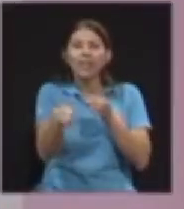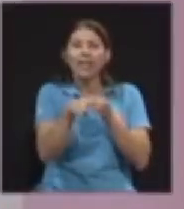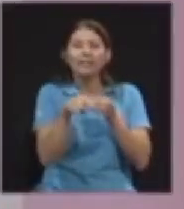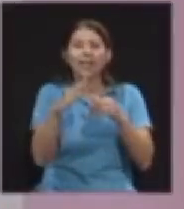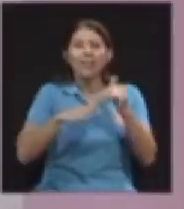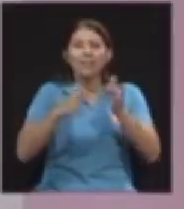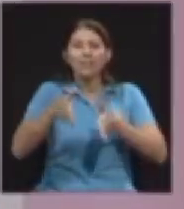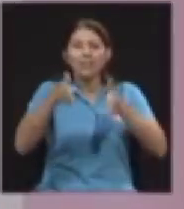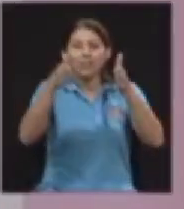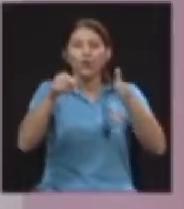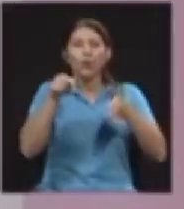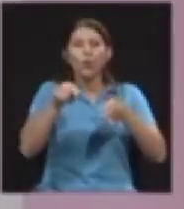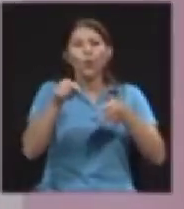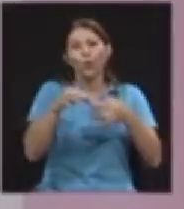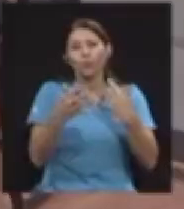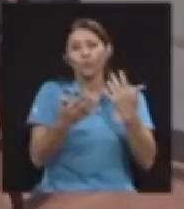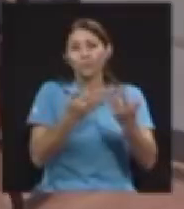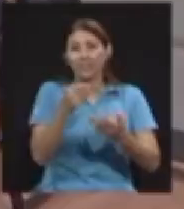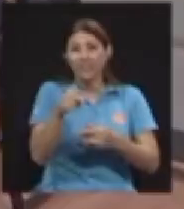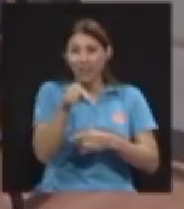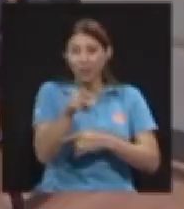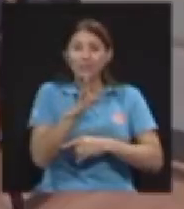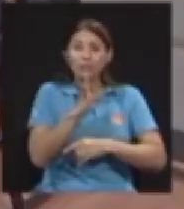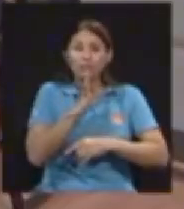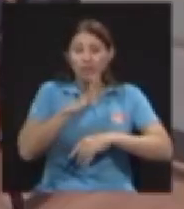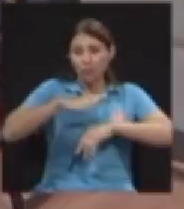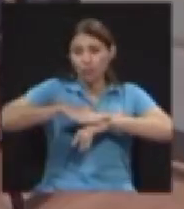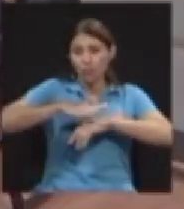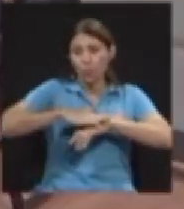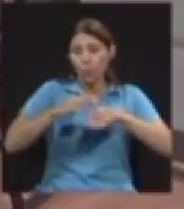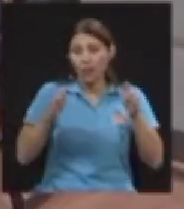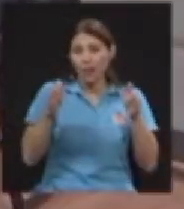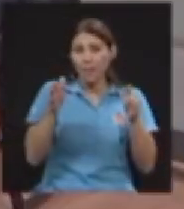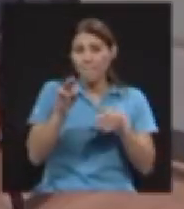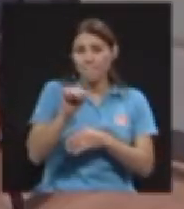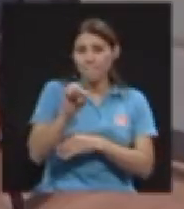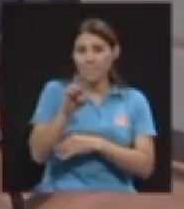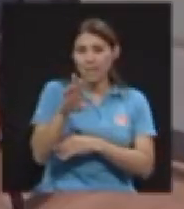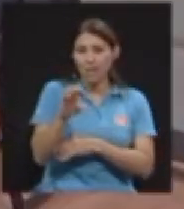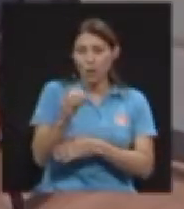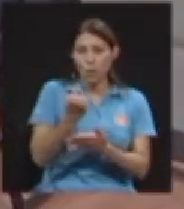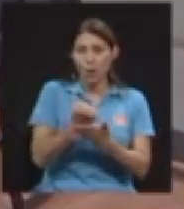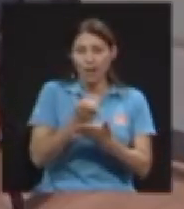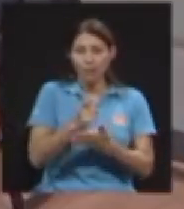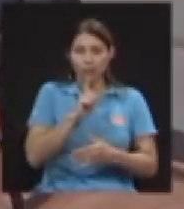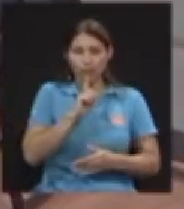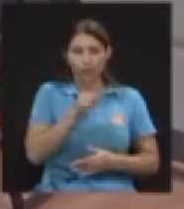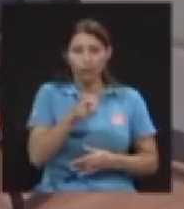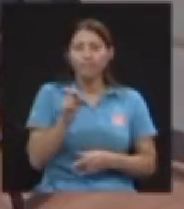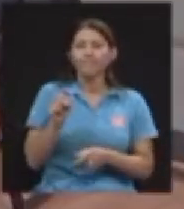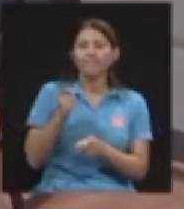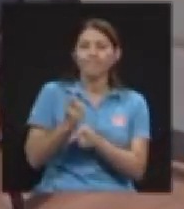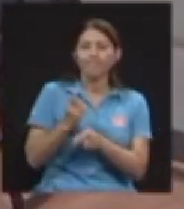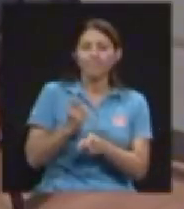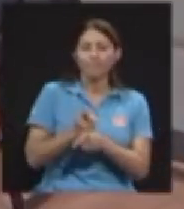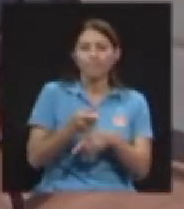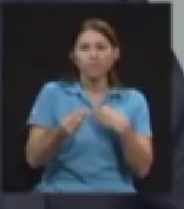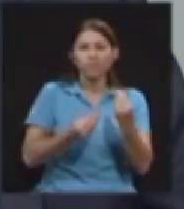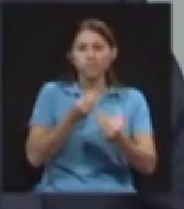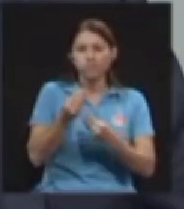piso de la microeconomía. ¿No es cierto, don Edgar? Sí, completamente. Muchas gracias por la invitación, don Juan. Un